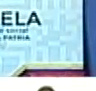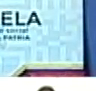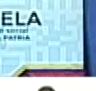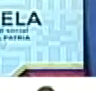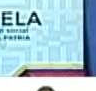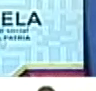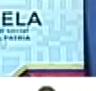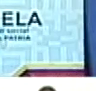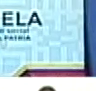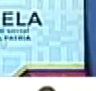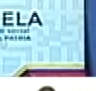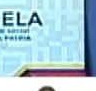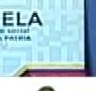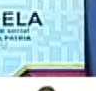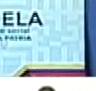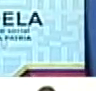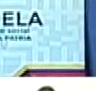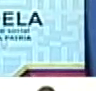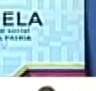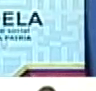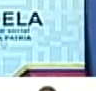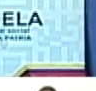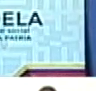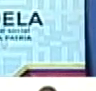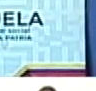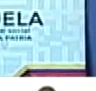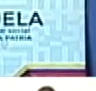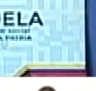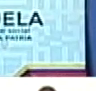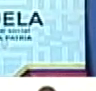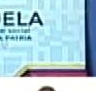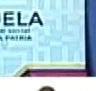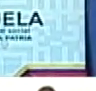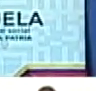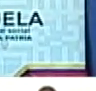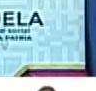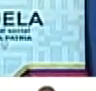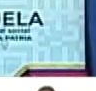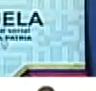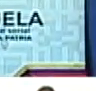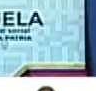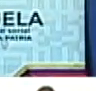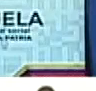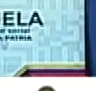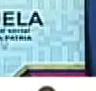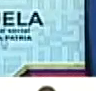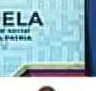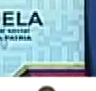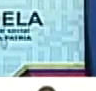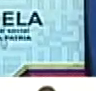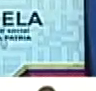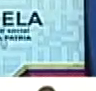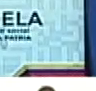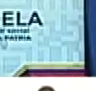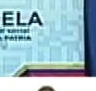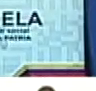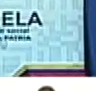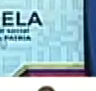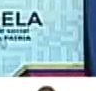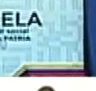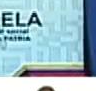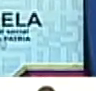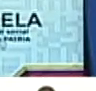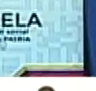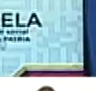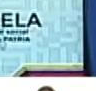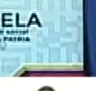tan poderosa, yo les digo, ustedes tienen una energía especial, una energía hermosa. Y yo me lleno de esa fuerza y esa energía de